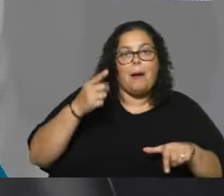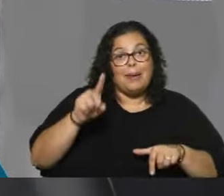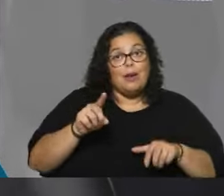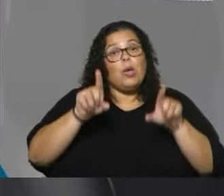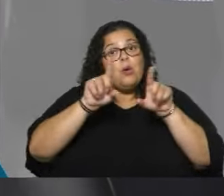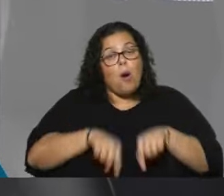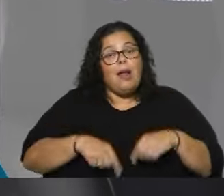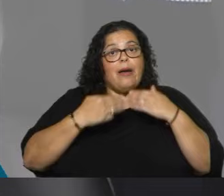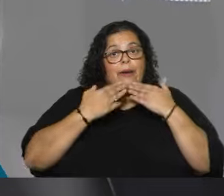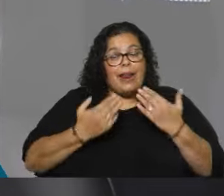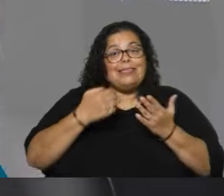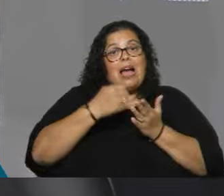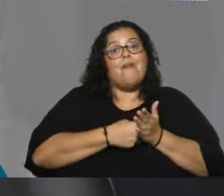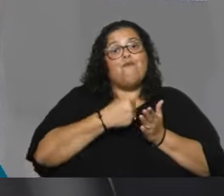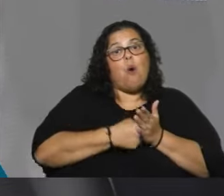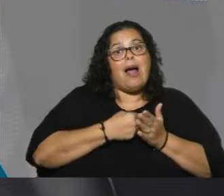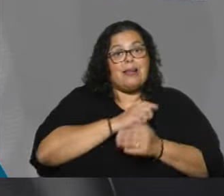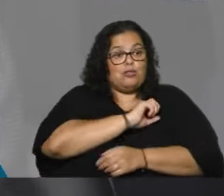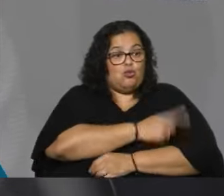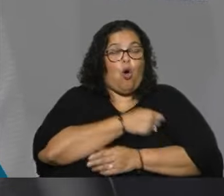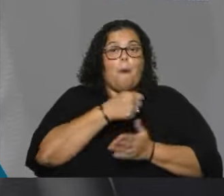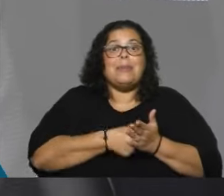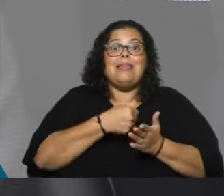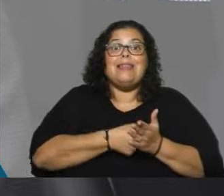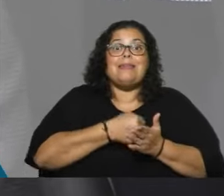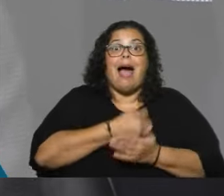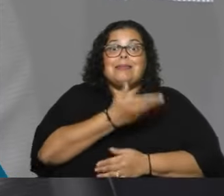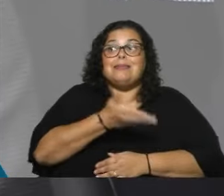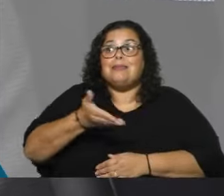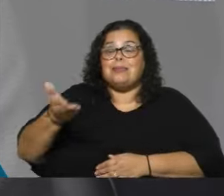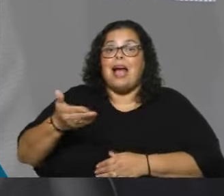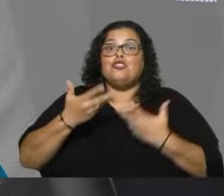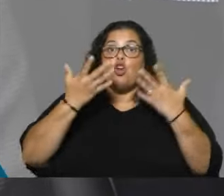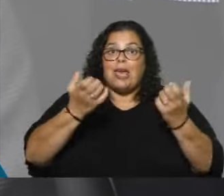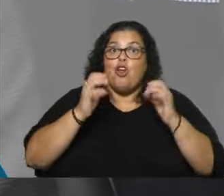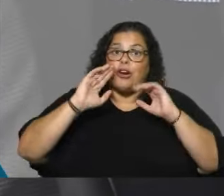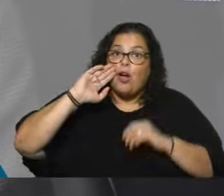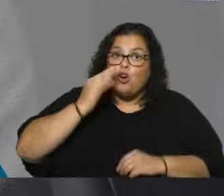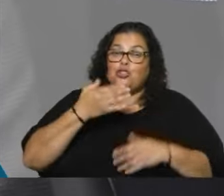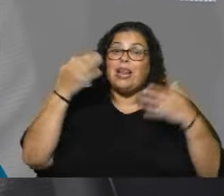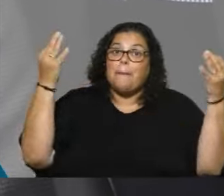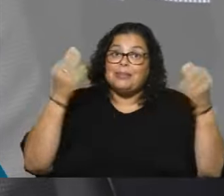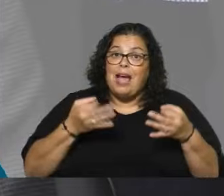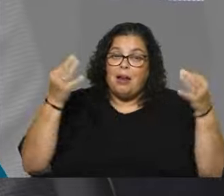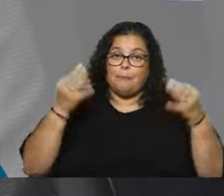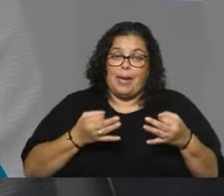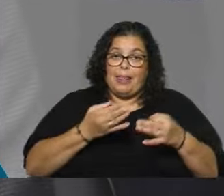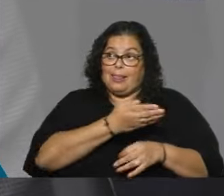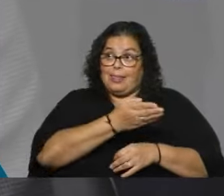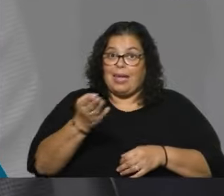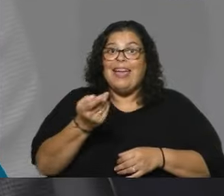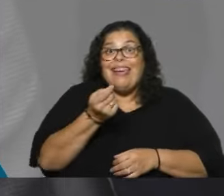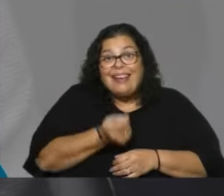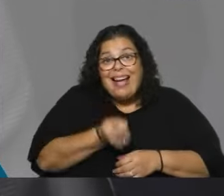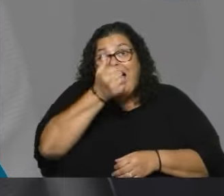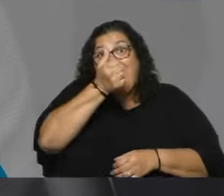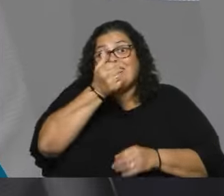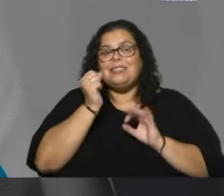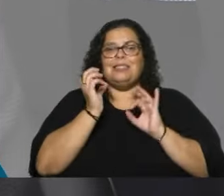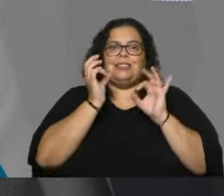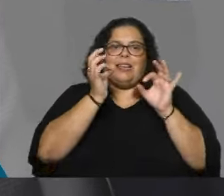gran esfuerzo de la militancia, que lo quiero reconocer especialmente, hemos llegado casi a la firma,